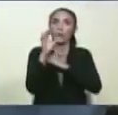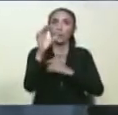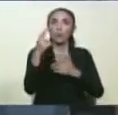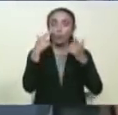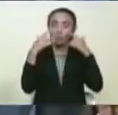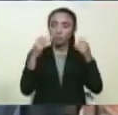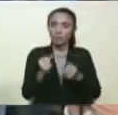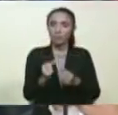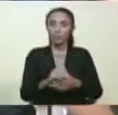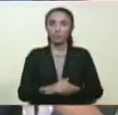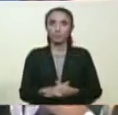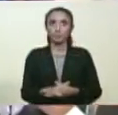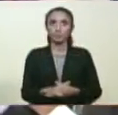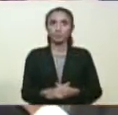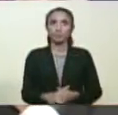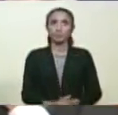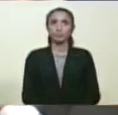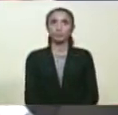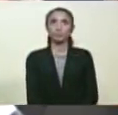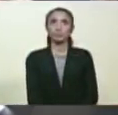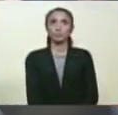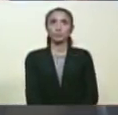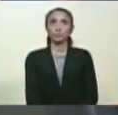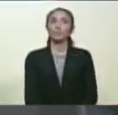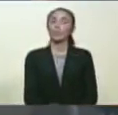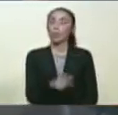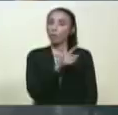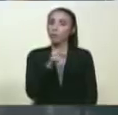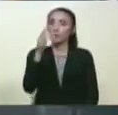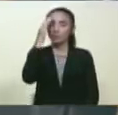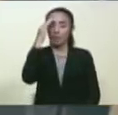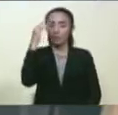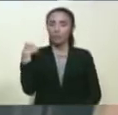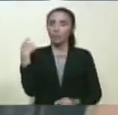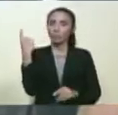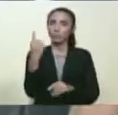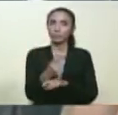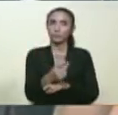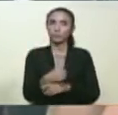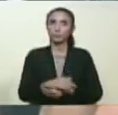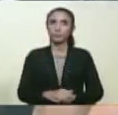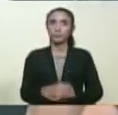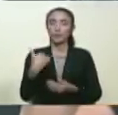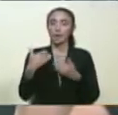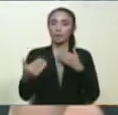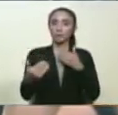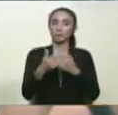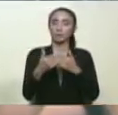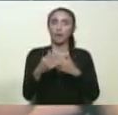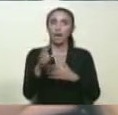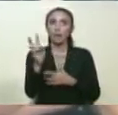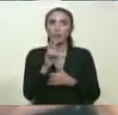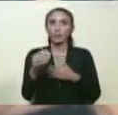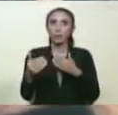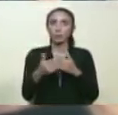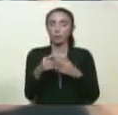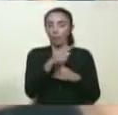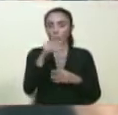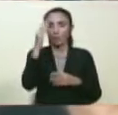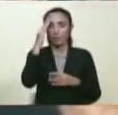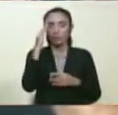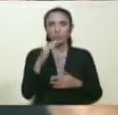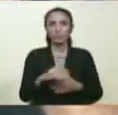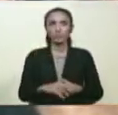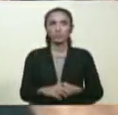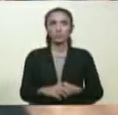eso. Más temprano que tarde. Ustedes saben que cada vez que yo digo algo se cumple, que se mete con Venezuela se seca. Ustedes lo saben. Por eso